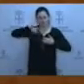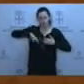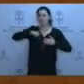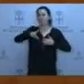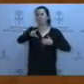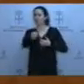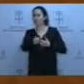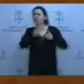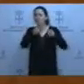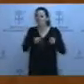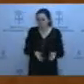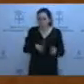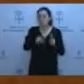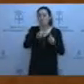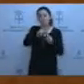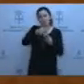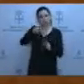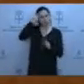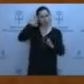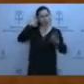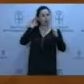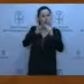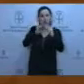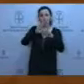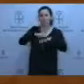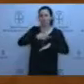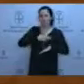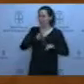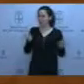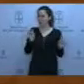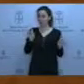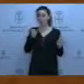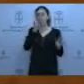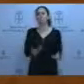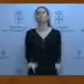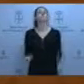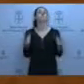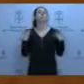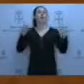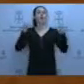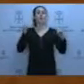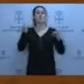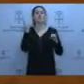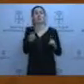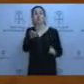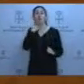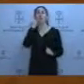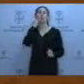ellas, sabe lo que... Y no tiene sentido de culpabilidad, sino tiene sentido de responsabilidad y de reivindicación.